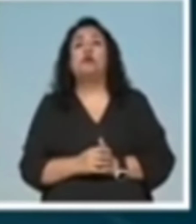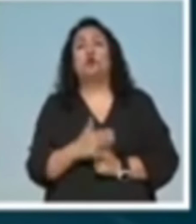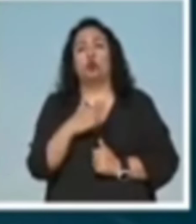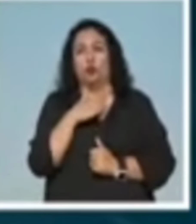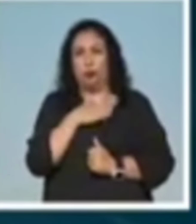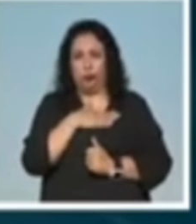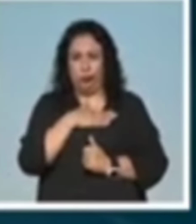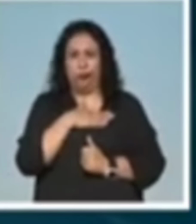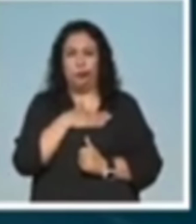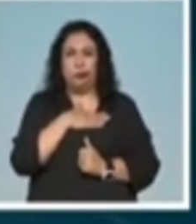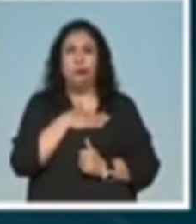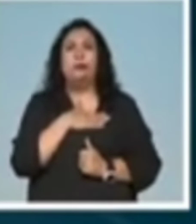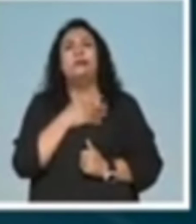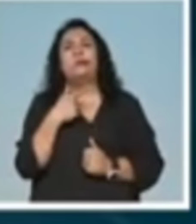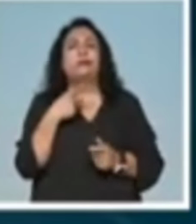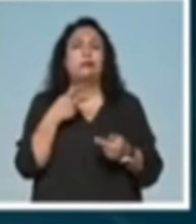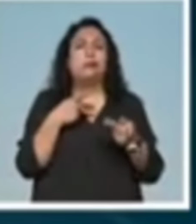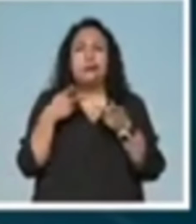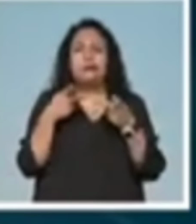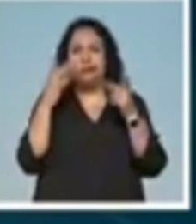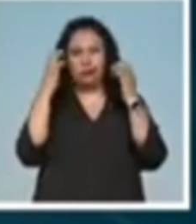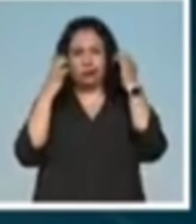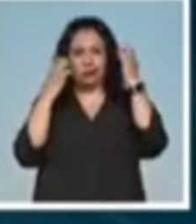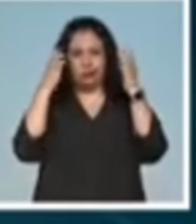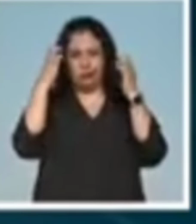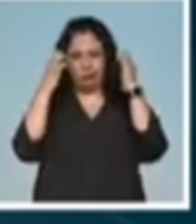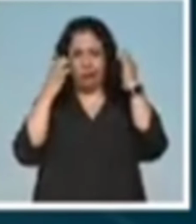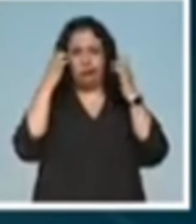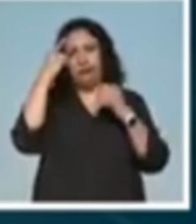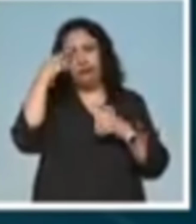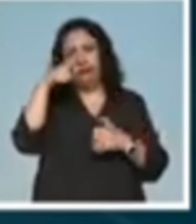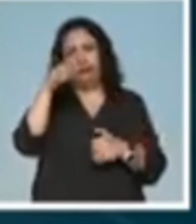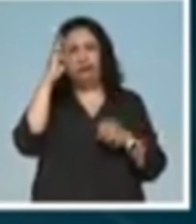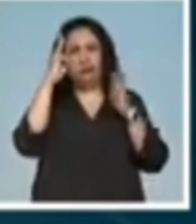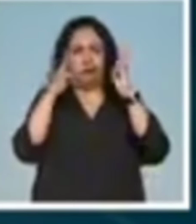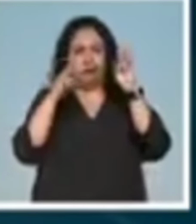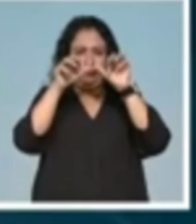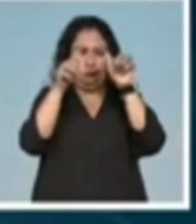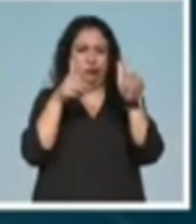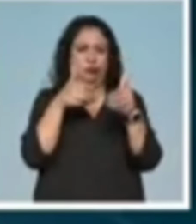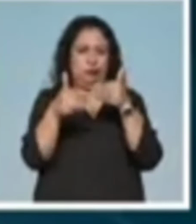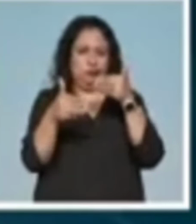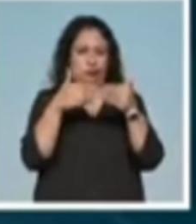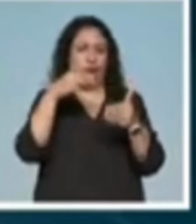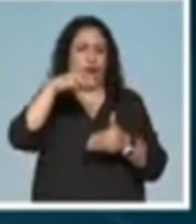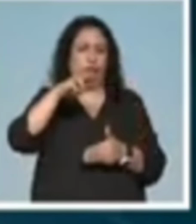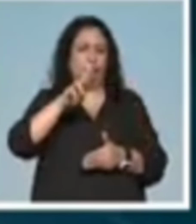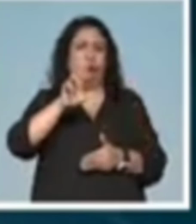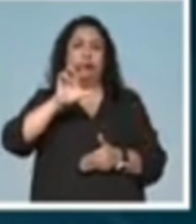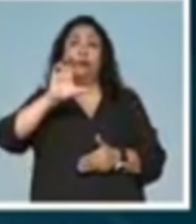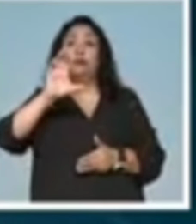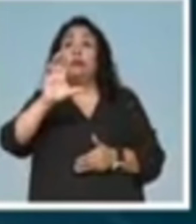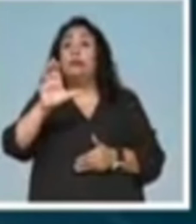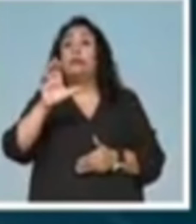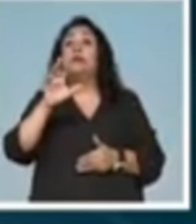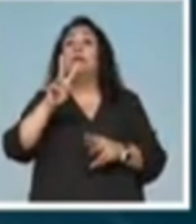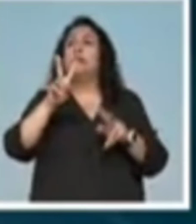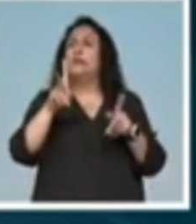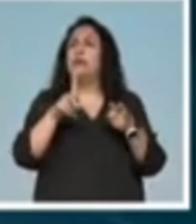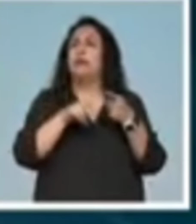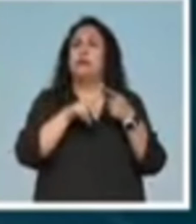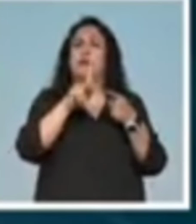Estaba yo preparando una exposición para el Museo de Arte Moderno que se llamó Versiones